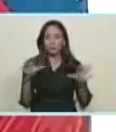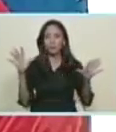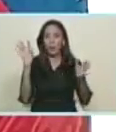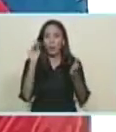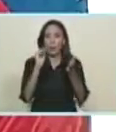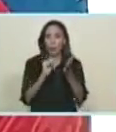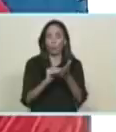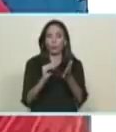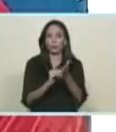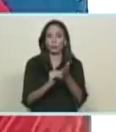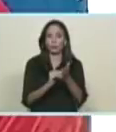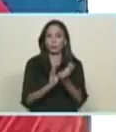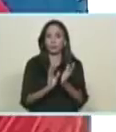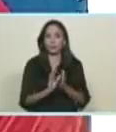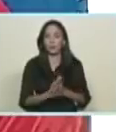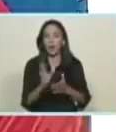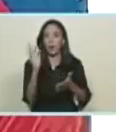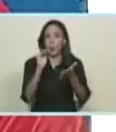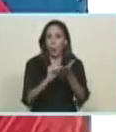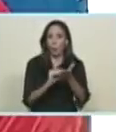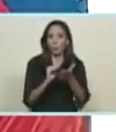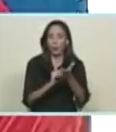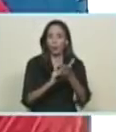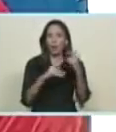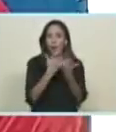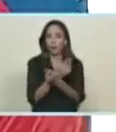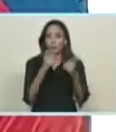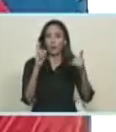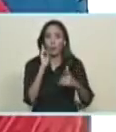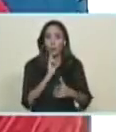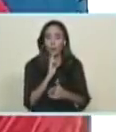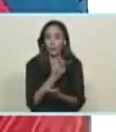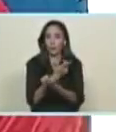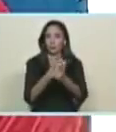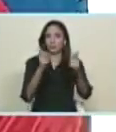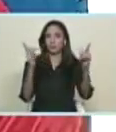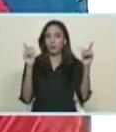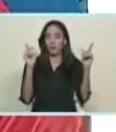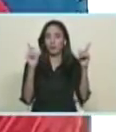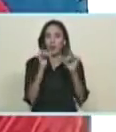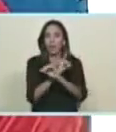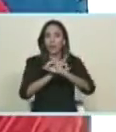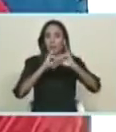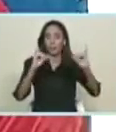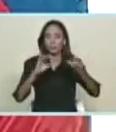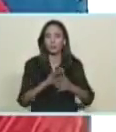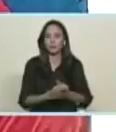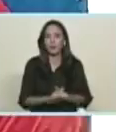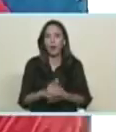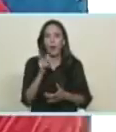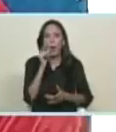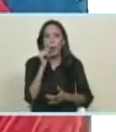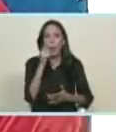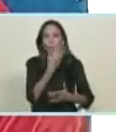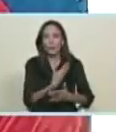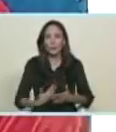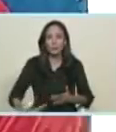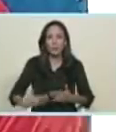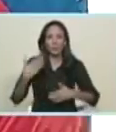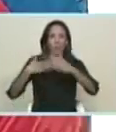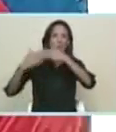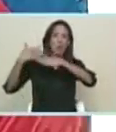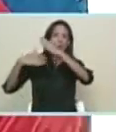retomar las banderas del libertador Simón Bolívar con el general Cipriano Castro al frente de la